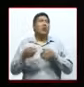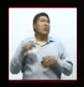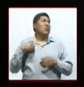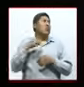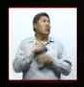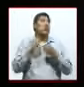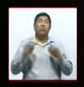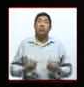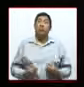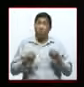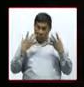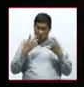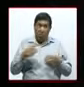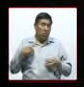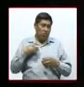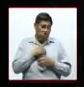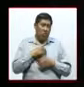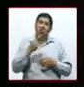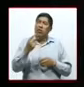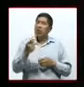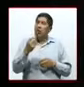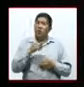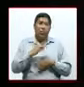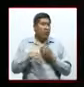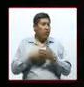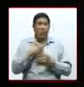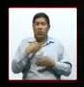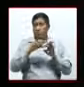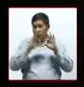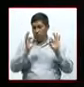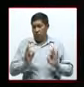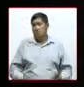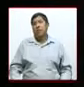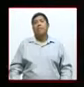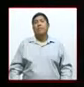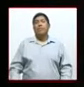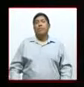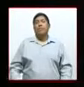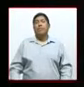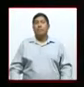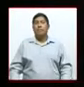somos muchos, vamos a llegar rápido igual de todas maneras, ¿no?